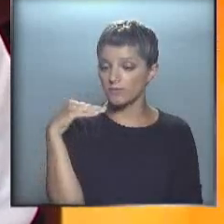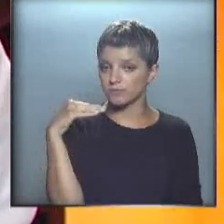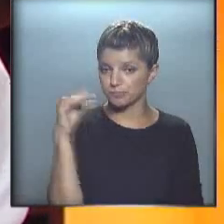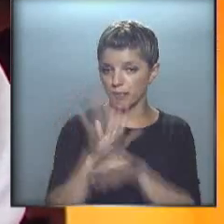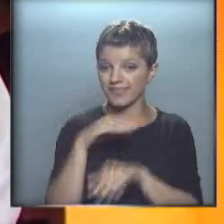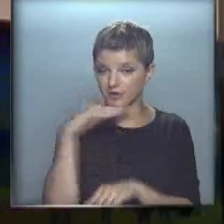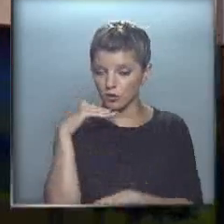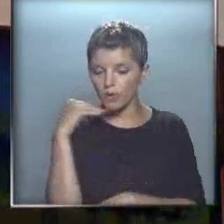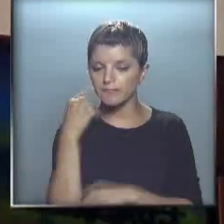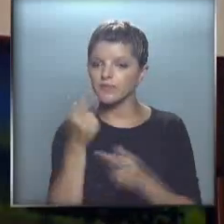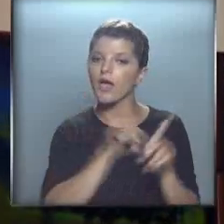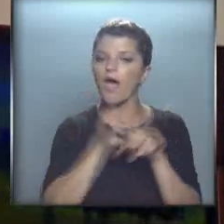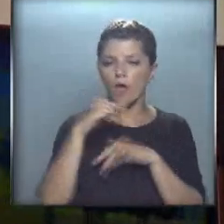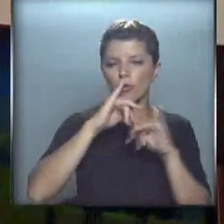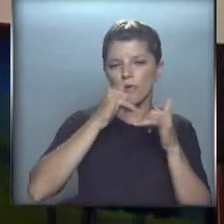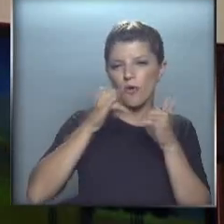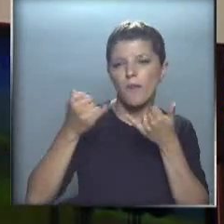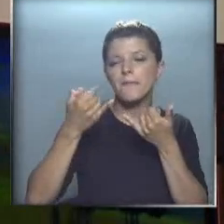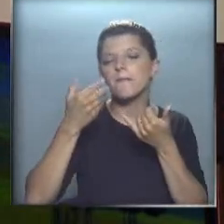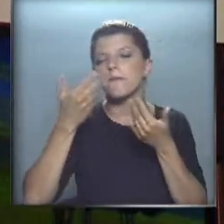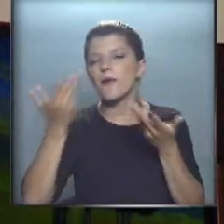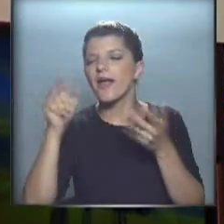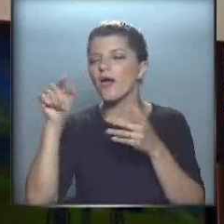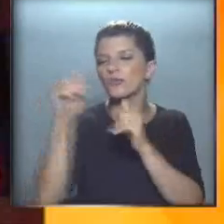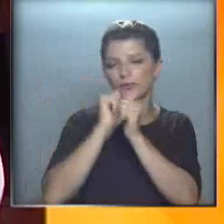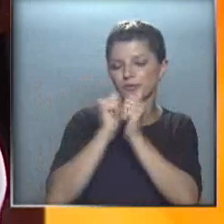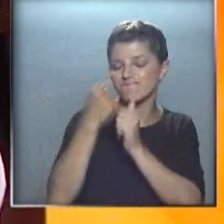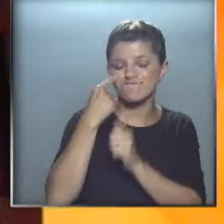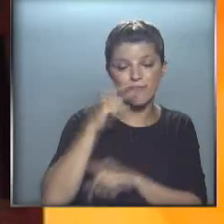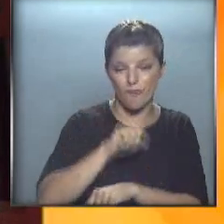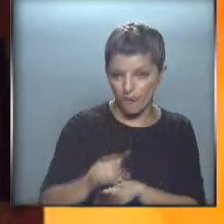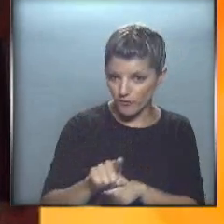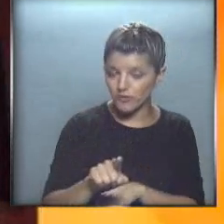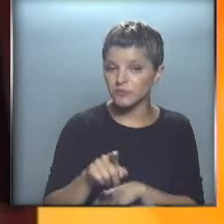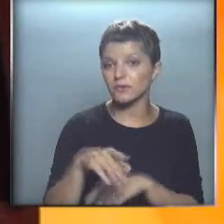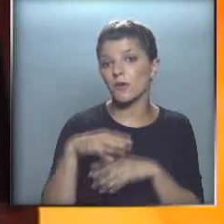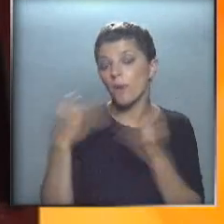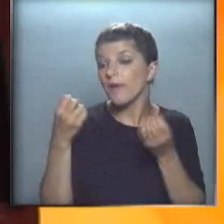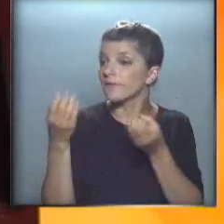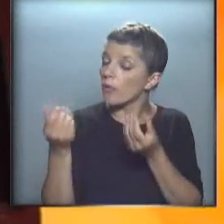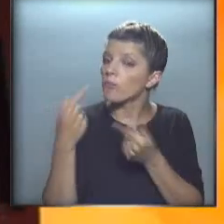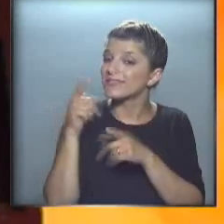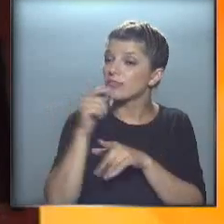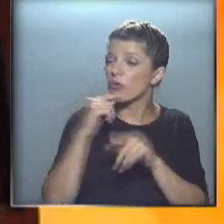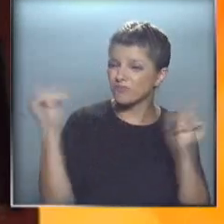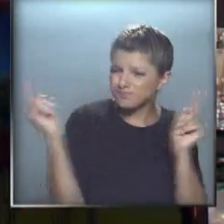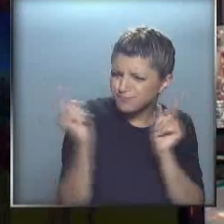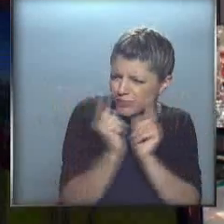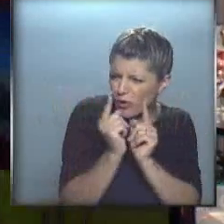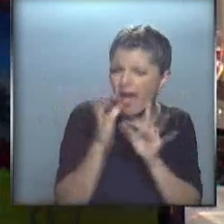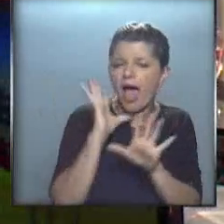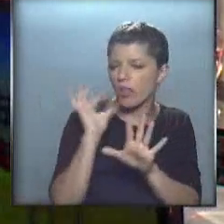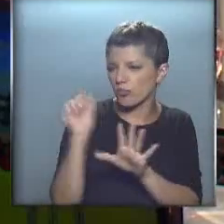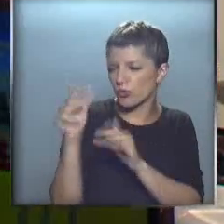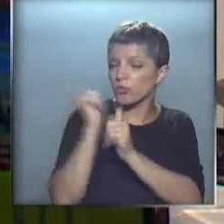Hay muchos chicos a lo mejor que no están muy empapados de tu historia, ¿no? Sí. Estaría bueno que hagas una brevísima introducción para que los